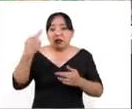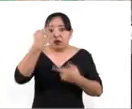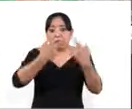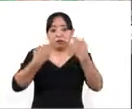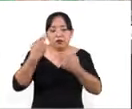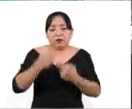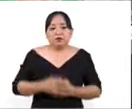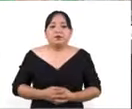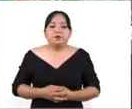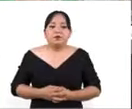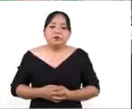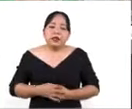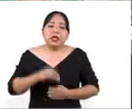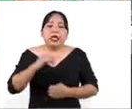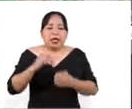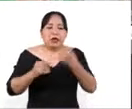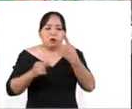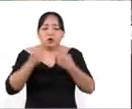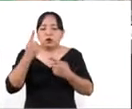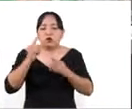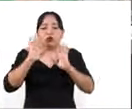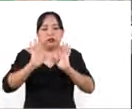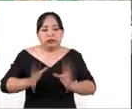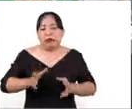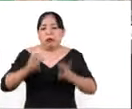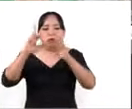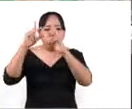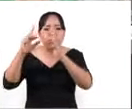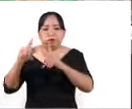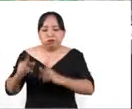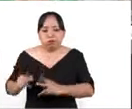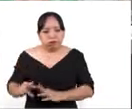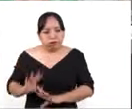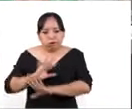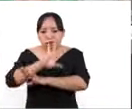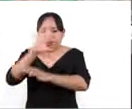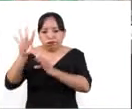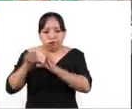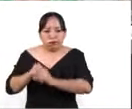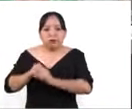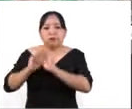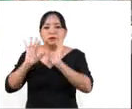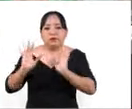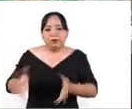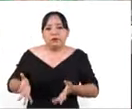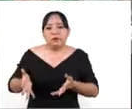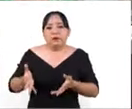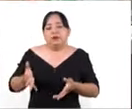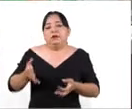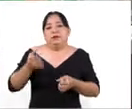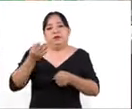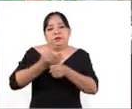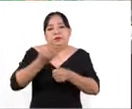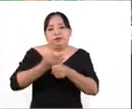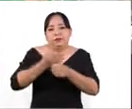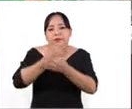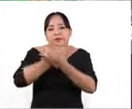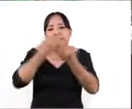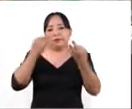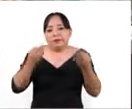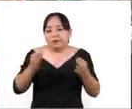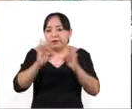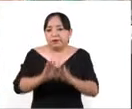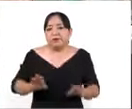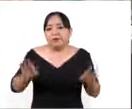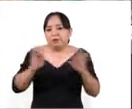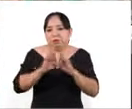demolidos, pero en algunos de ellos estamos haciendo la revisión. Por eso repetimos, es importante que hasta ahora